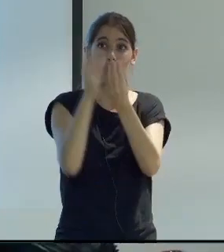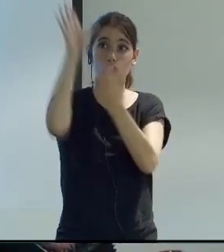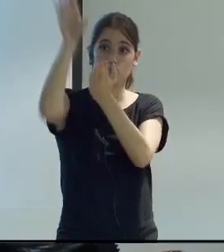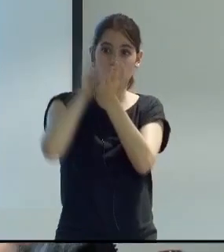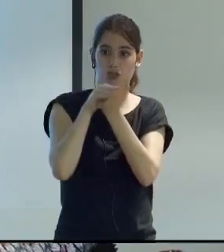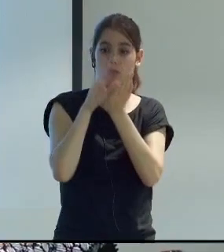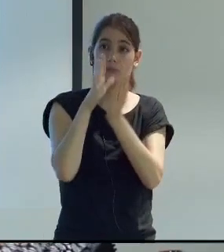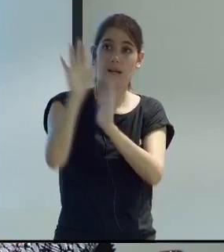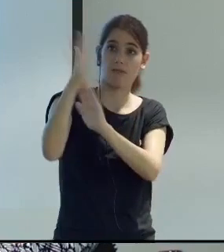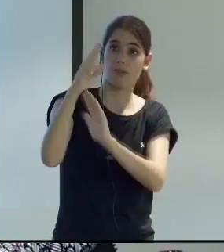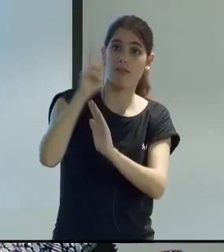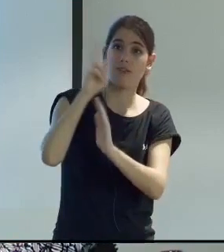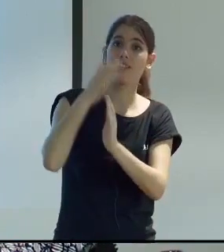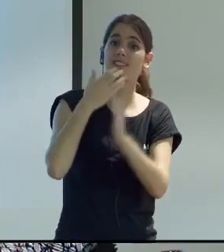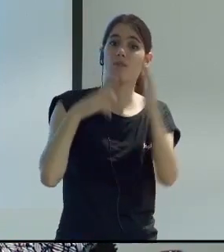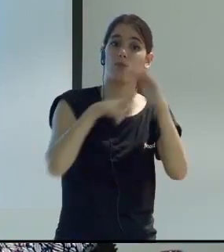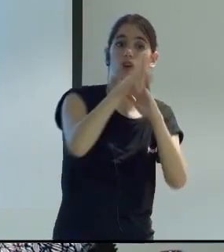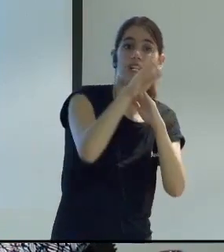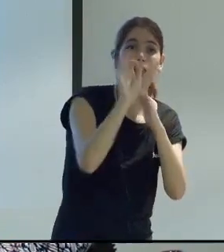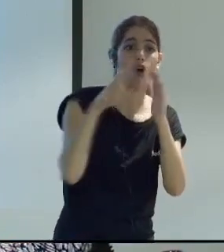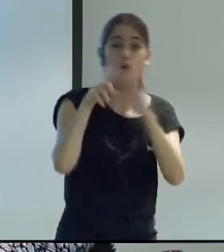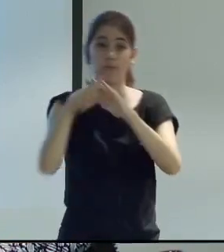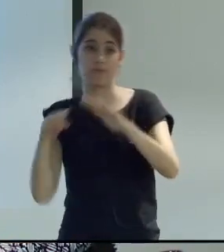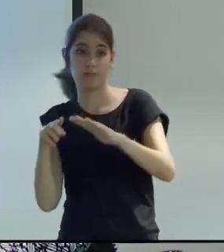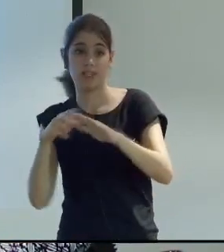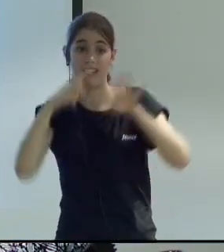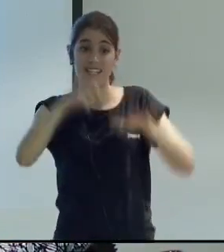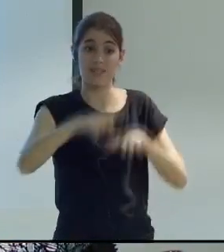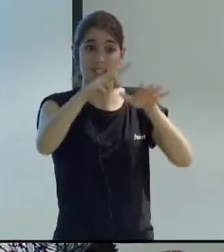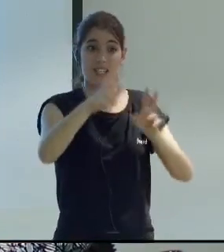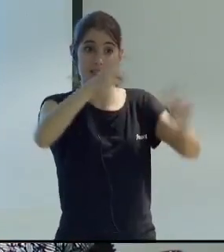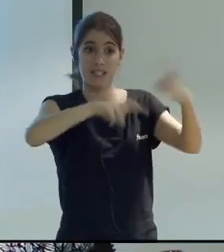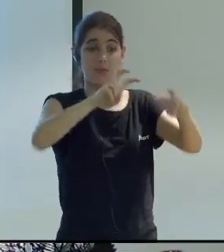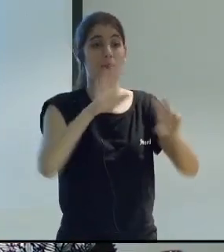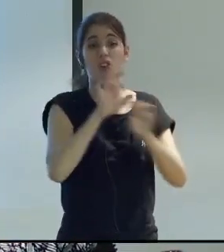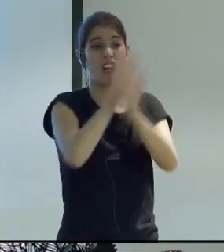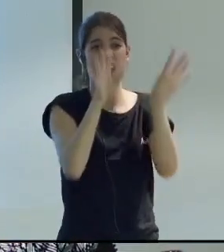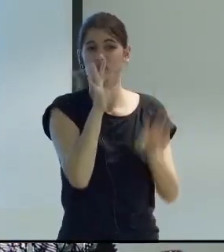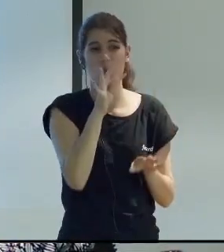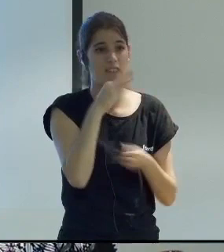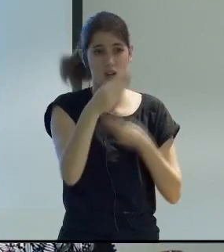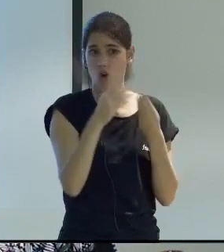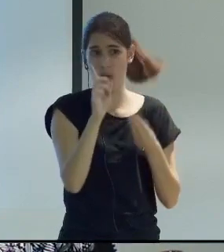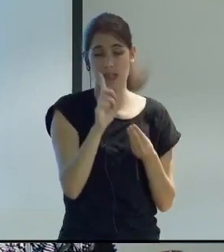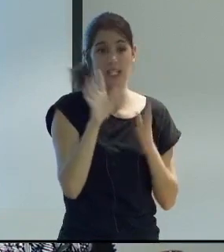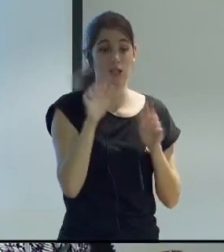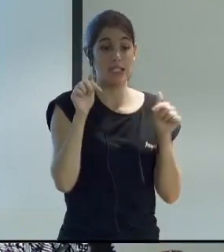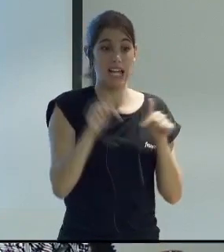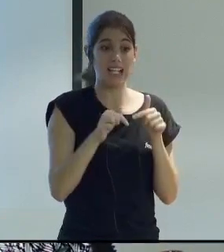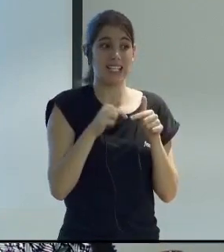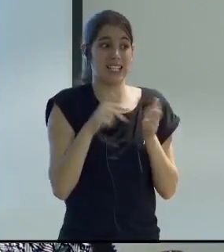podemos ver si progresan o no progresan, y cada 6 meses, pero no está claro. Entonces, realmente aquí